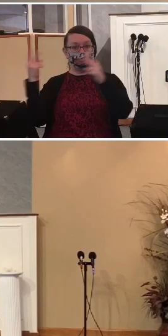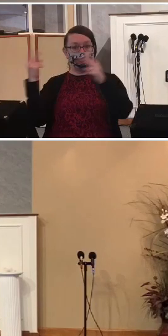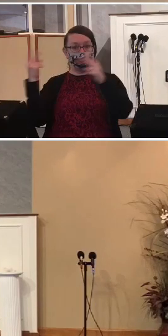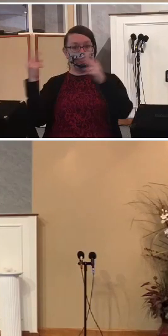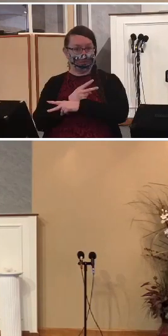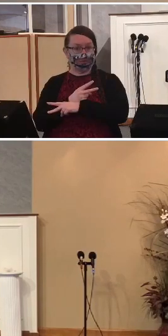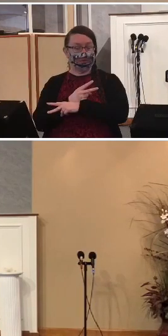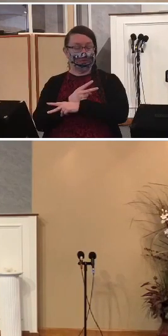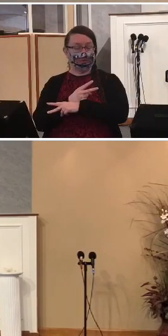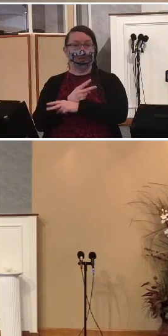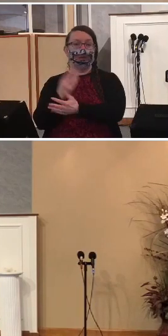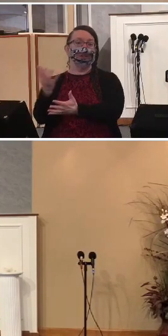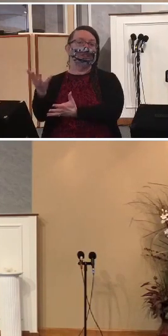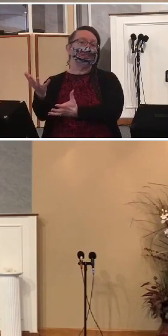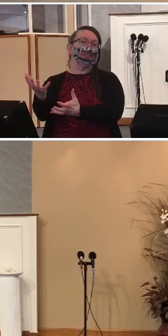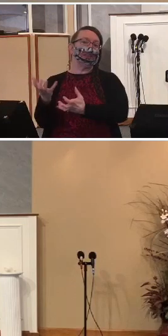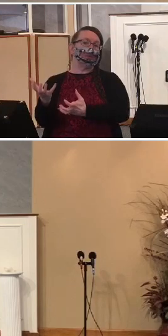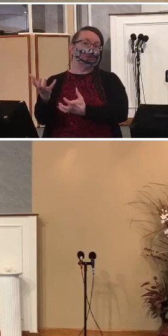era